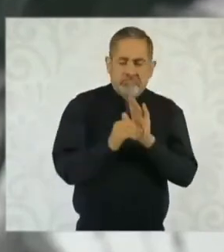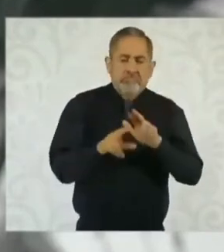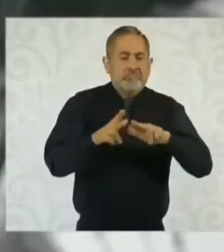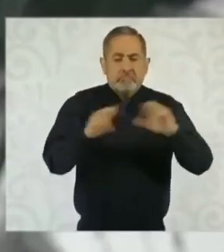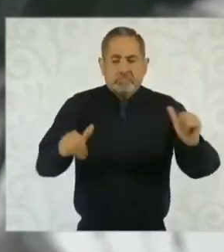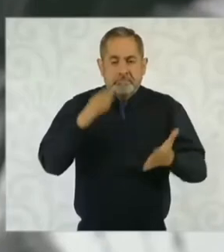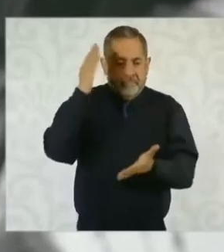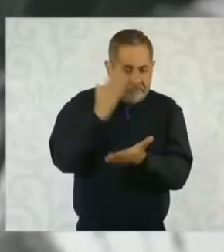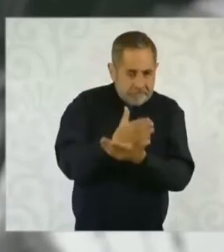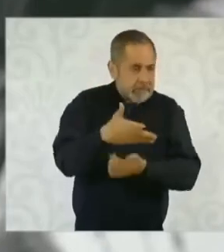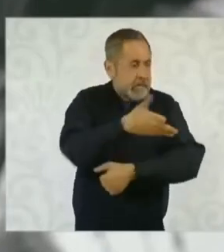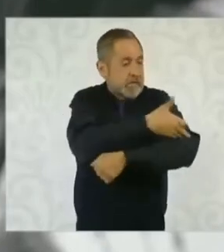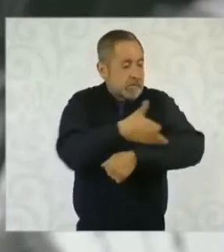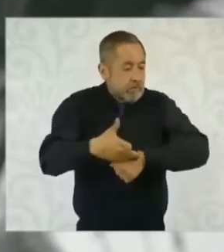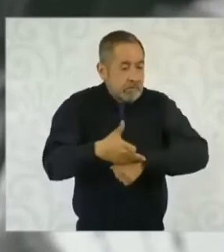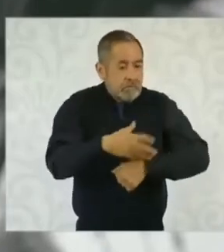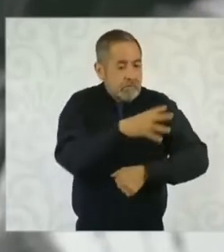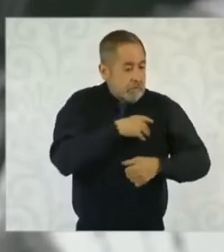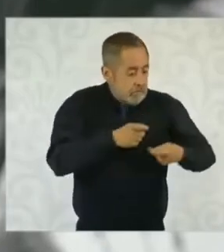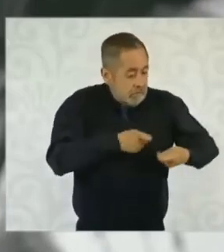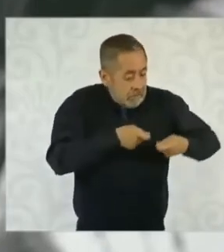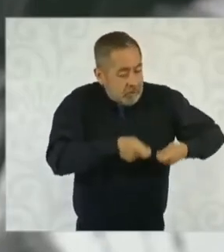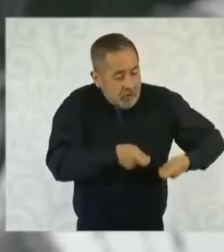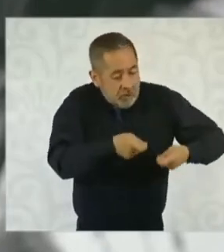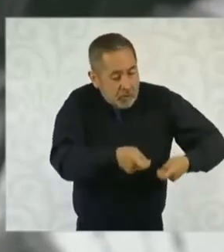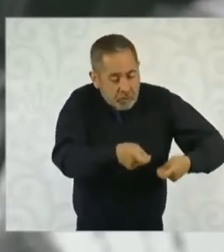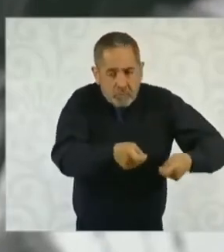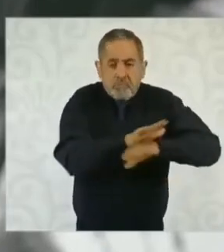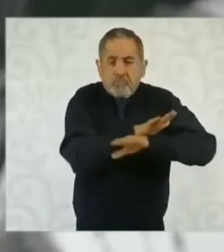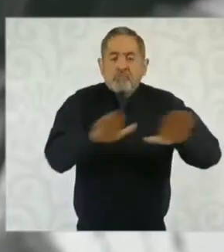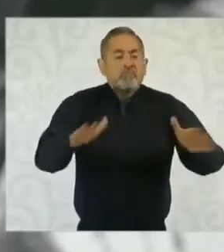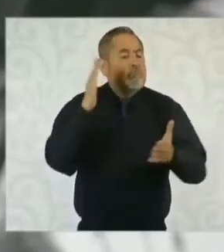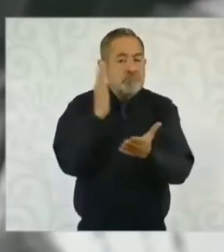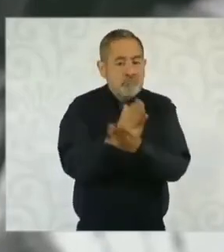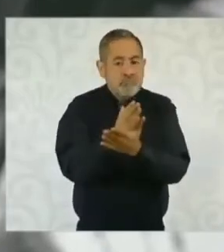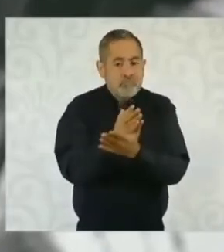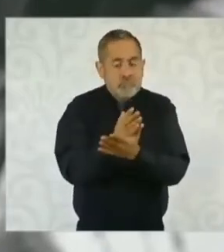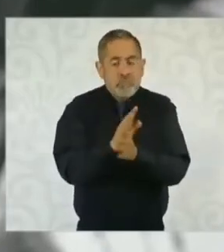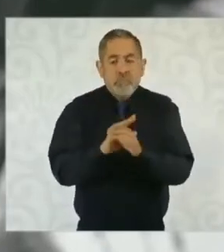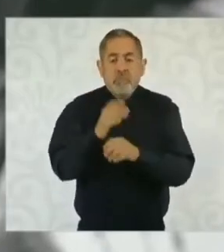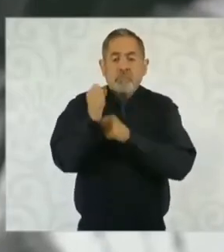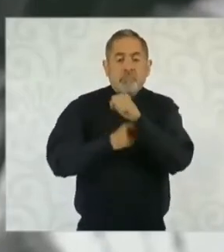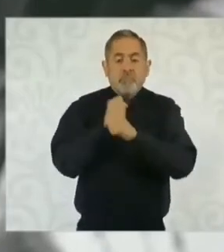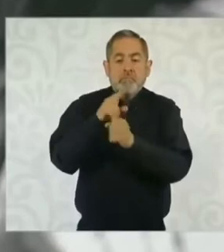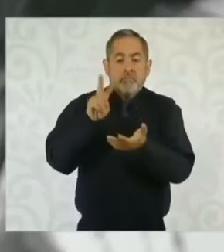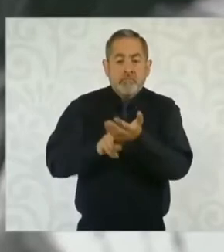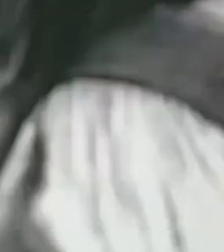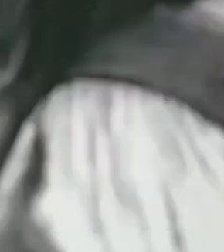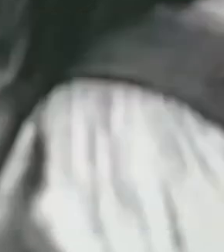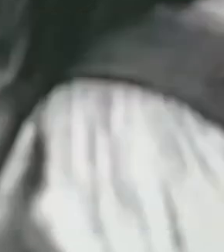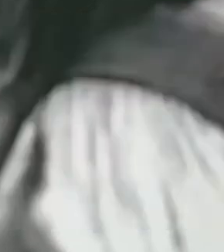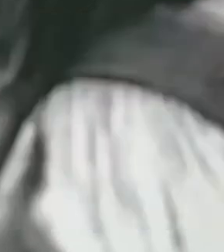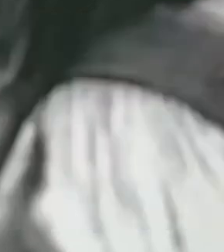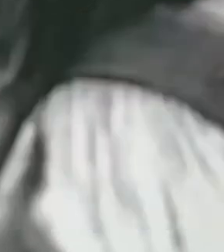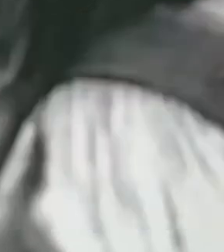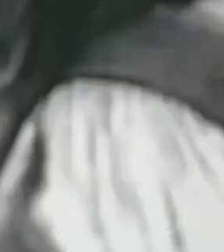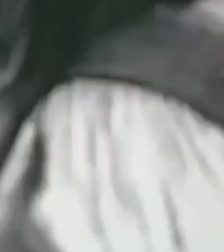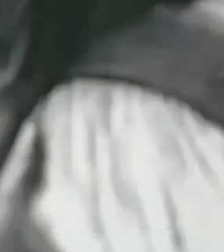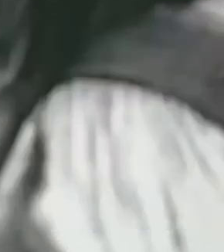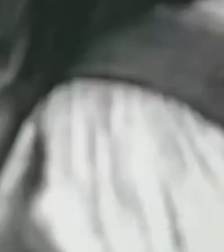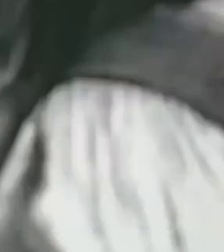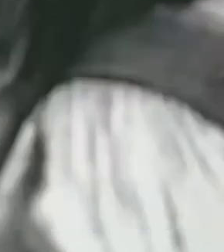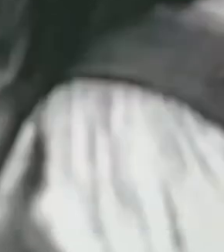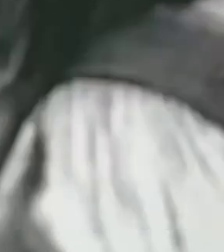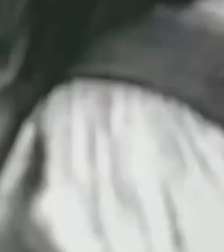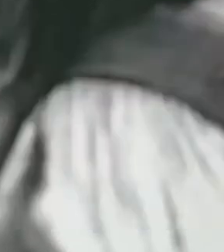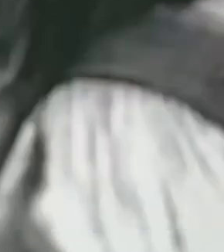nepotismo ni reelección a partir del 2030. Que hubiéramos querido que fuera el 27, pues sí, pero